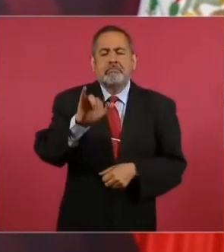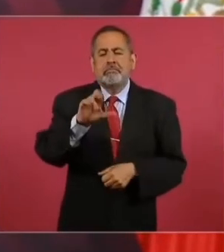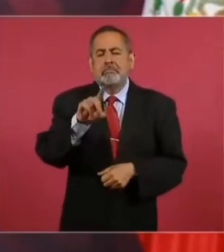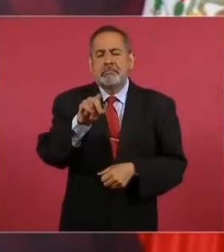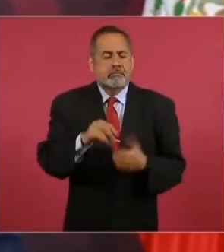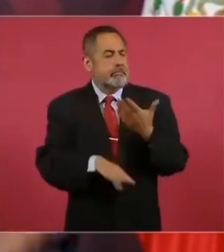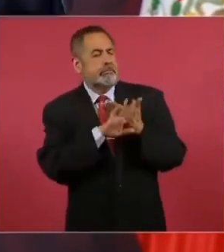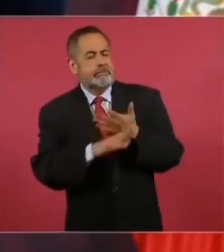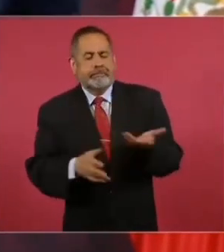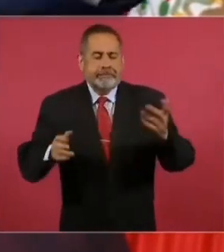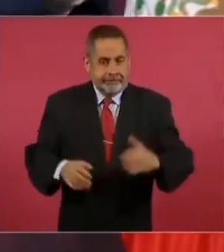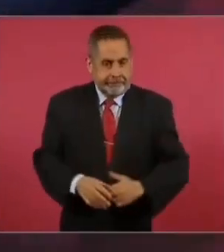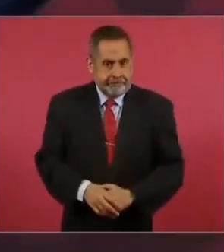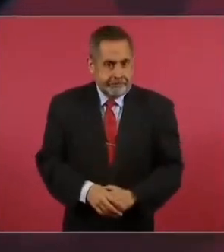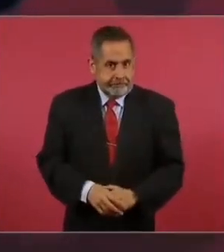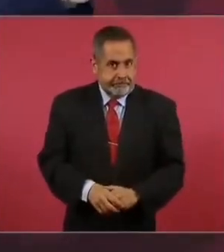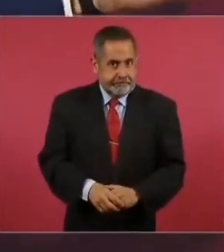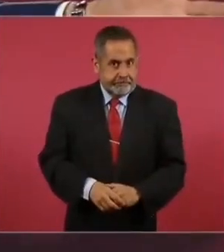Es decir,